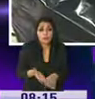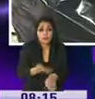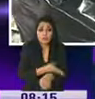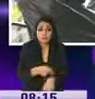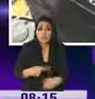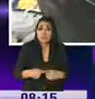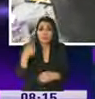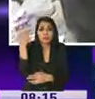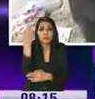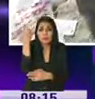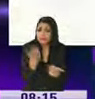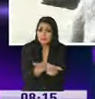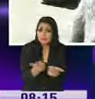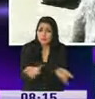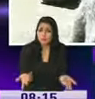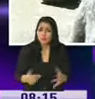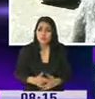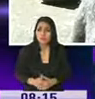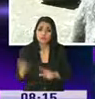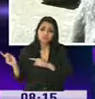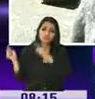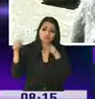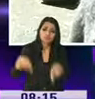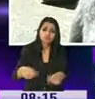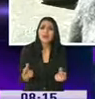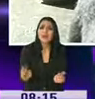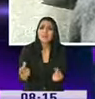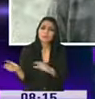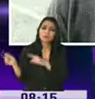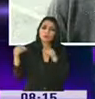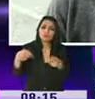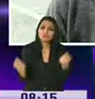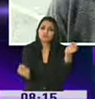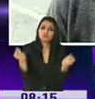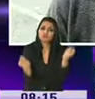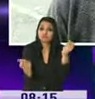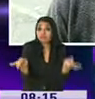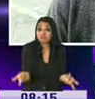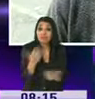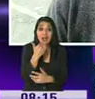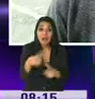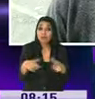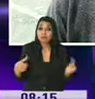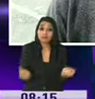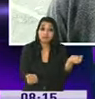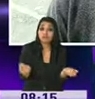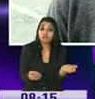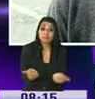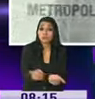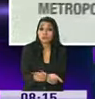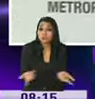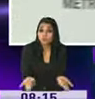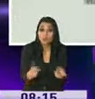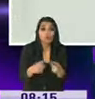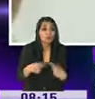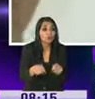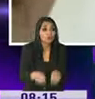en emergencia la basura, se trae con más rápido el tema de los recolectores de basura, o se